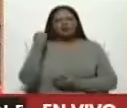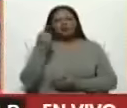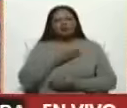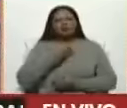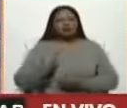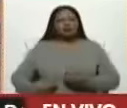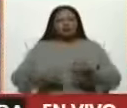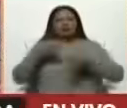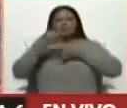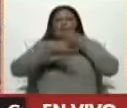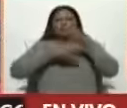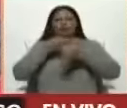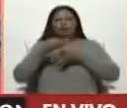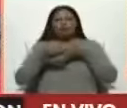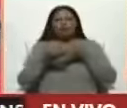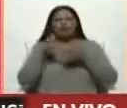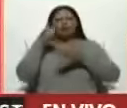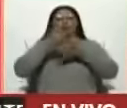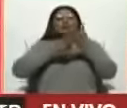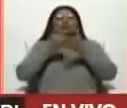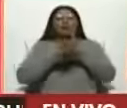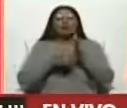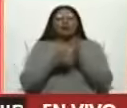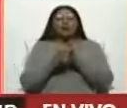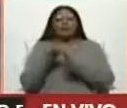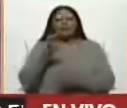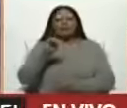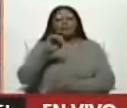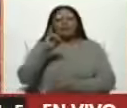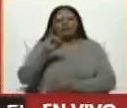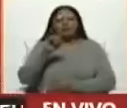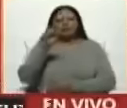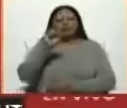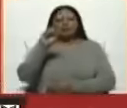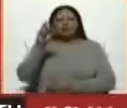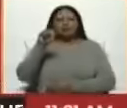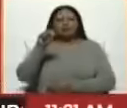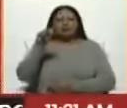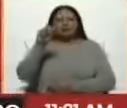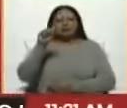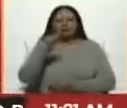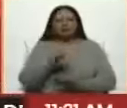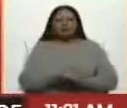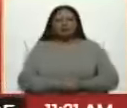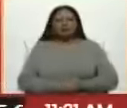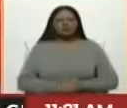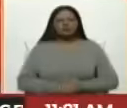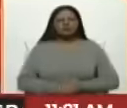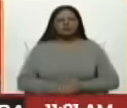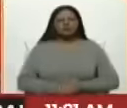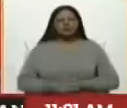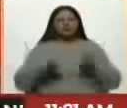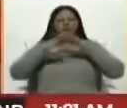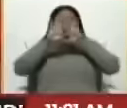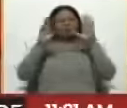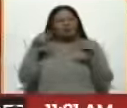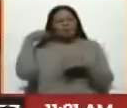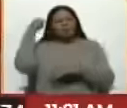hablaba de la batalla de Maizanta, del comando de Maizanta. Y yo vi un videíto hoy temprano de Chávez